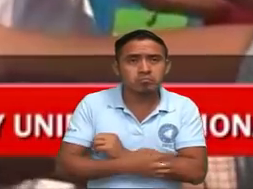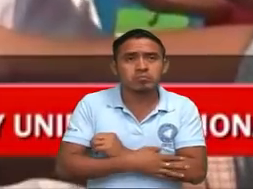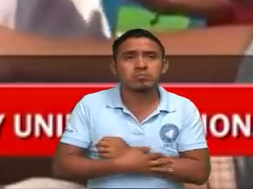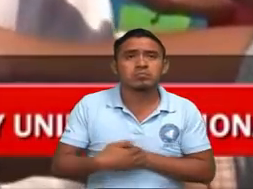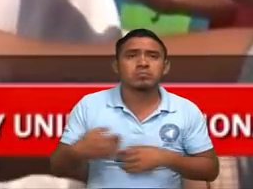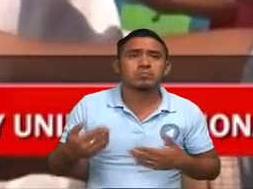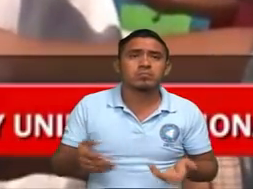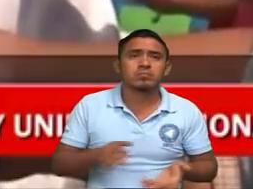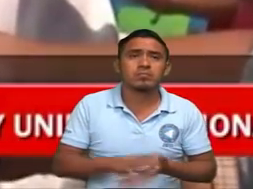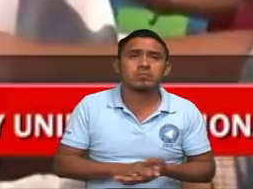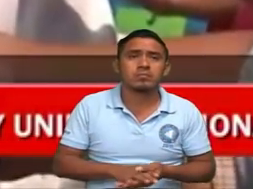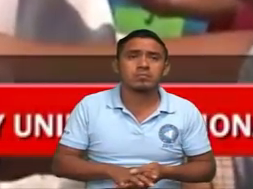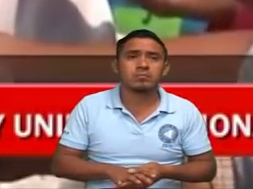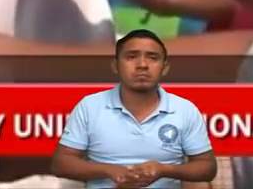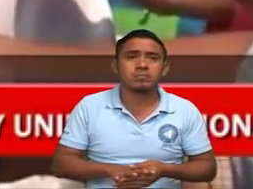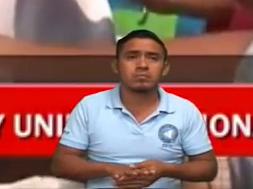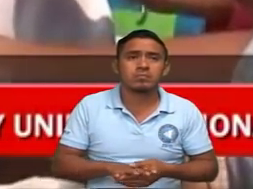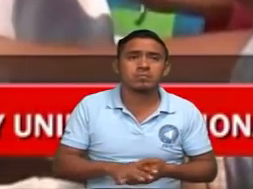a estas